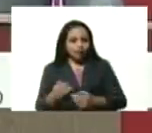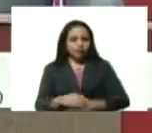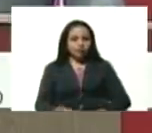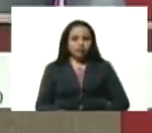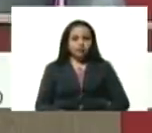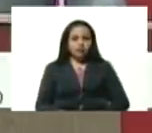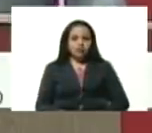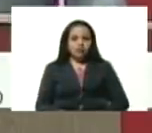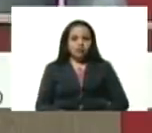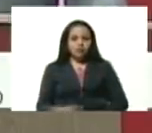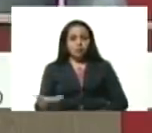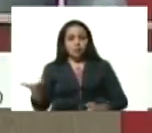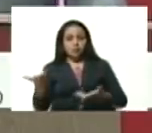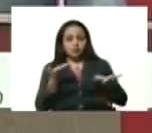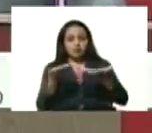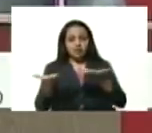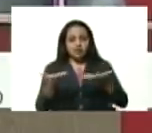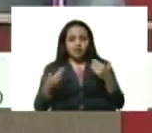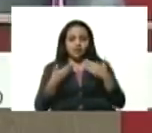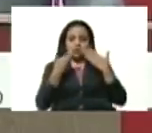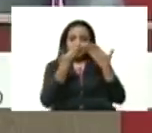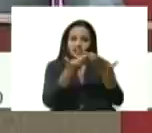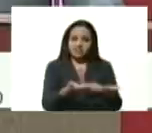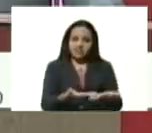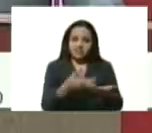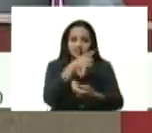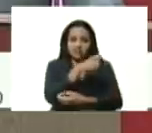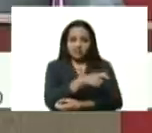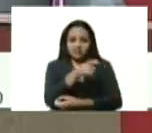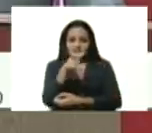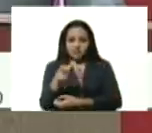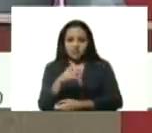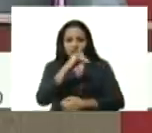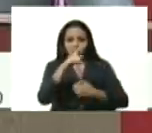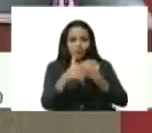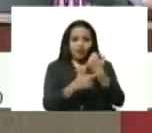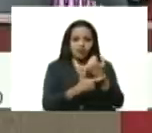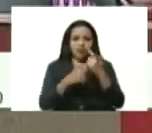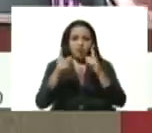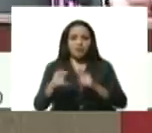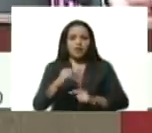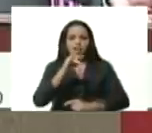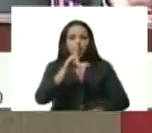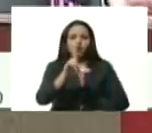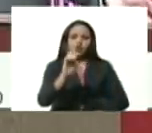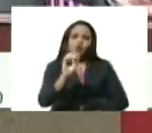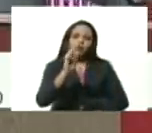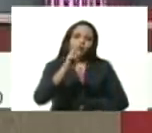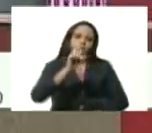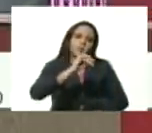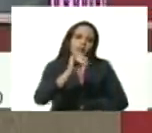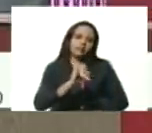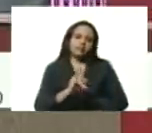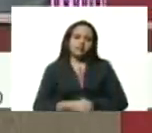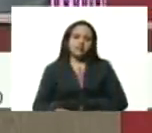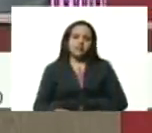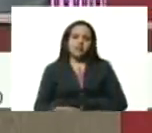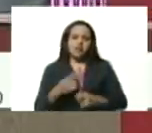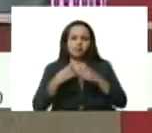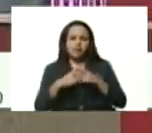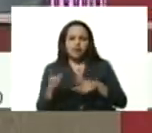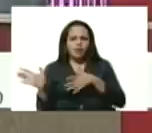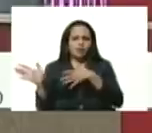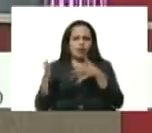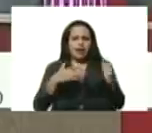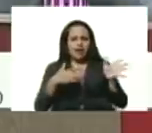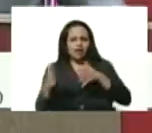los servicios que le iba a prestar a Leopoldo López y a Juan Guaidó. Pero en una fecha tan cercana como marzo, tan lejana,